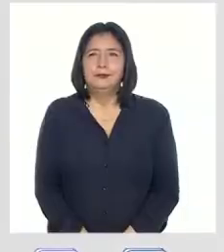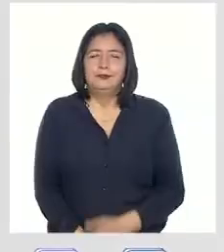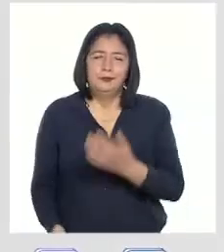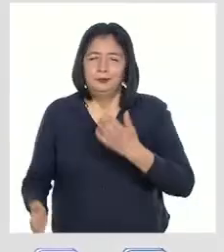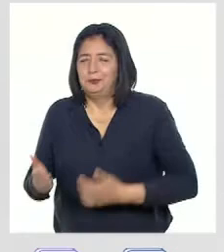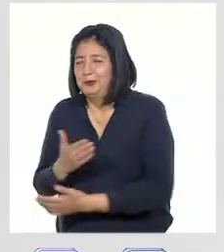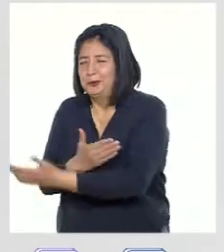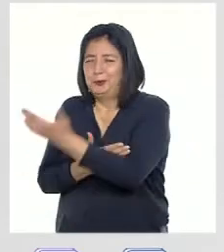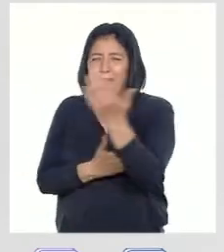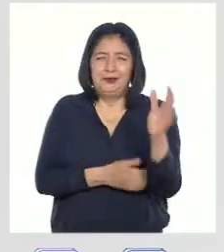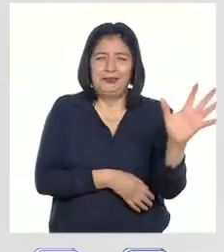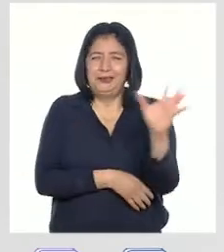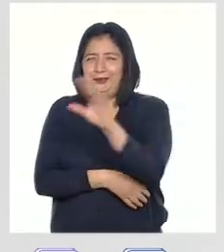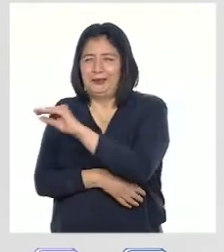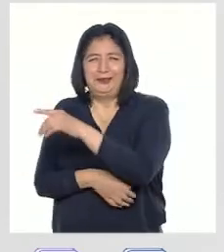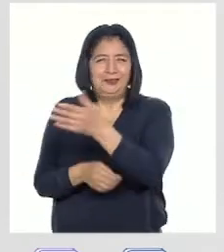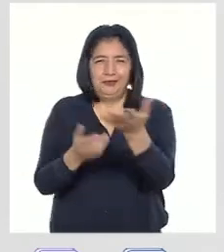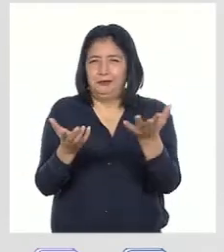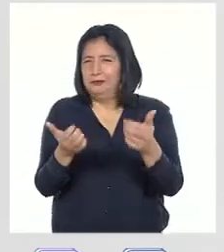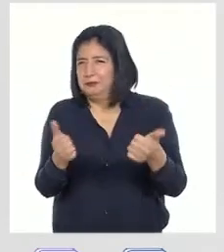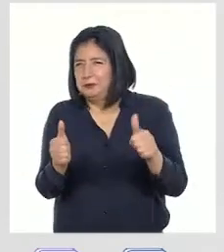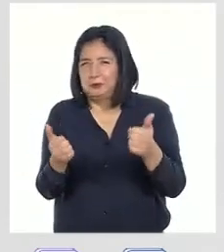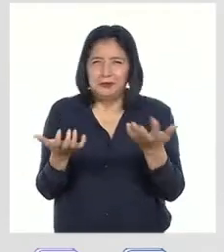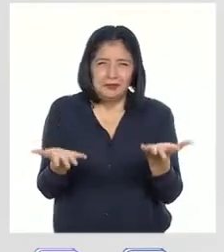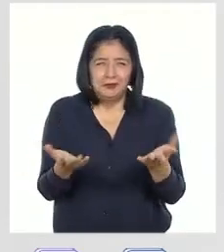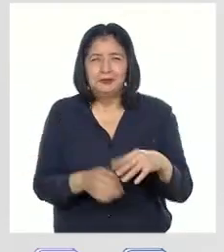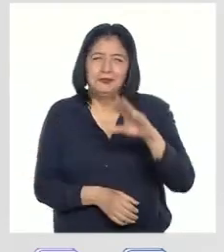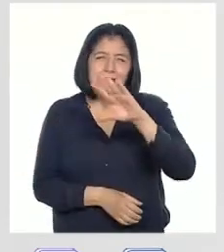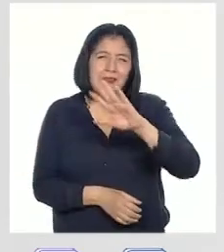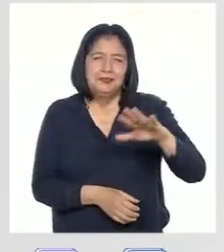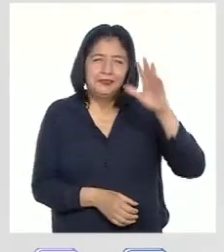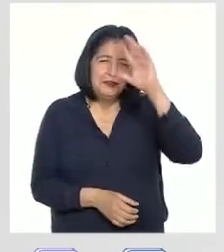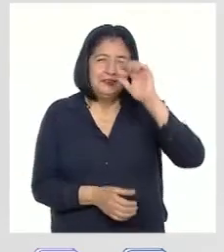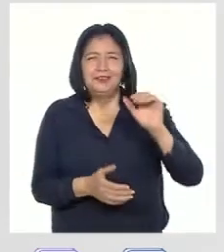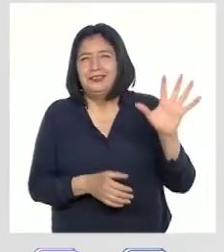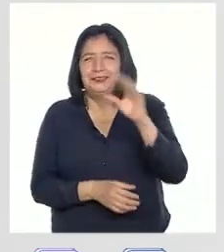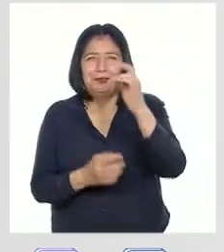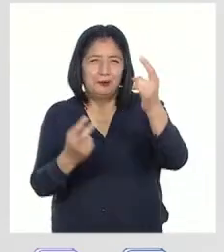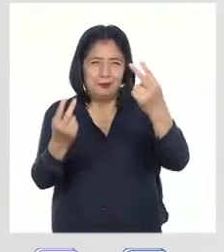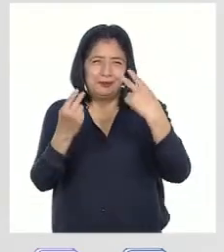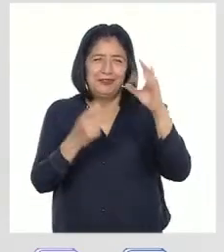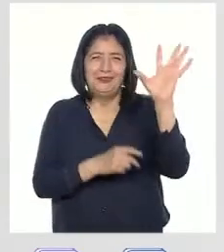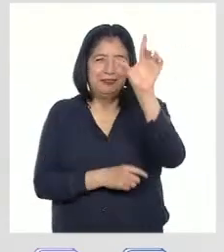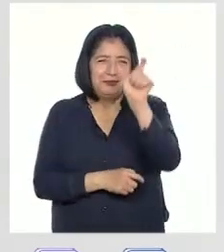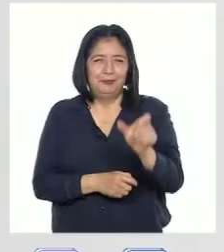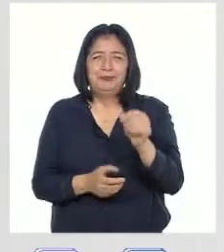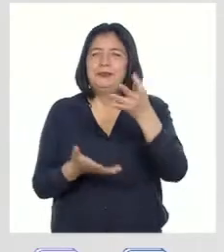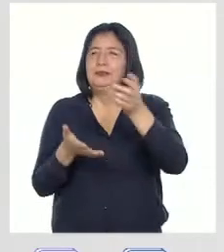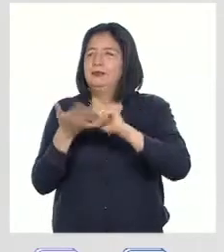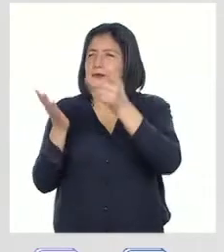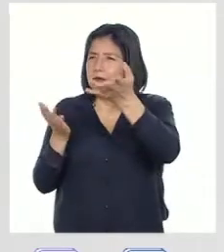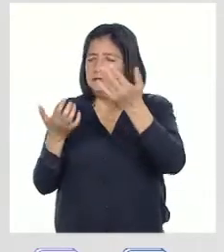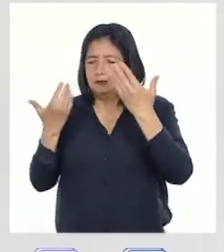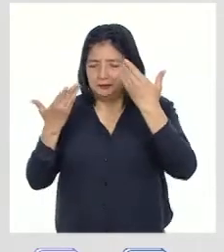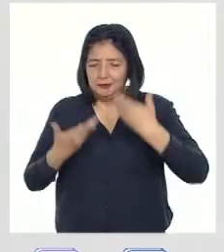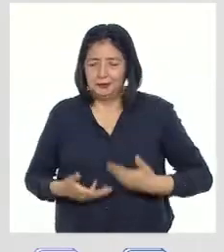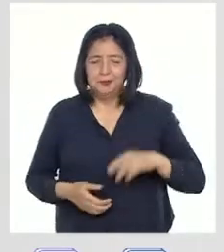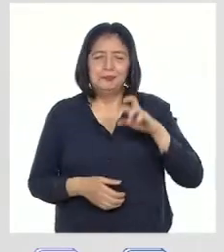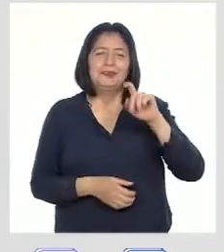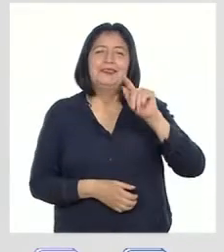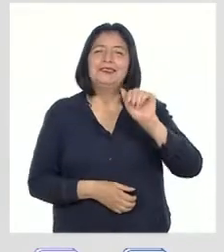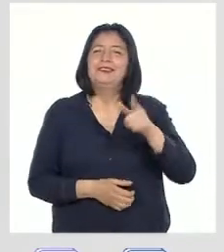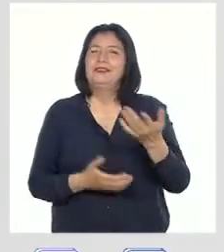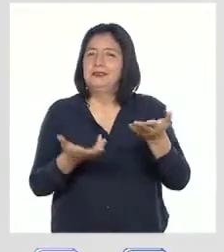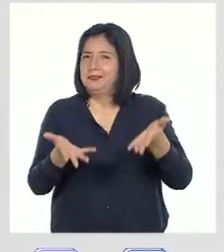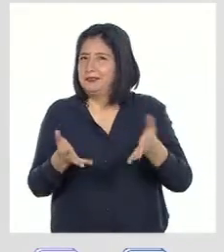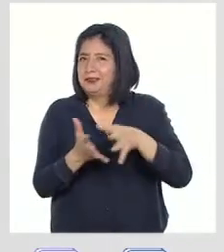Muy buenos días a todos y a todas. ¿Cómo se encuentran hoy, chicos y chicas que nos ven de todo el Perú? Los saluda Patricia Barreto y esto es una edición más de Aprendo